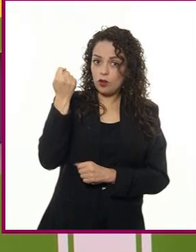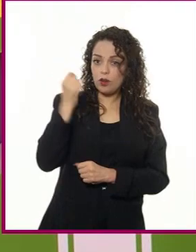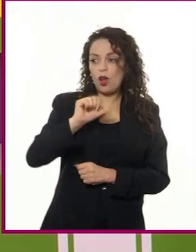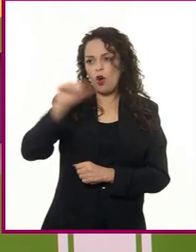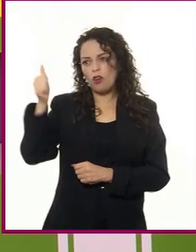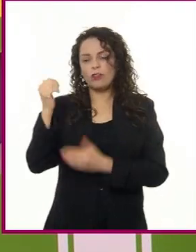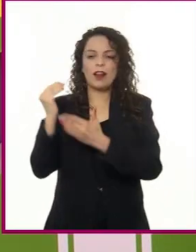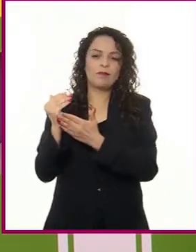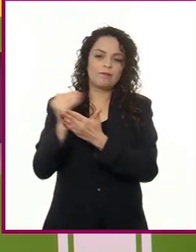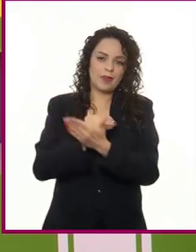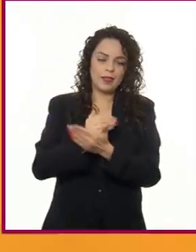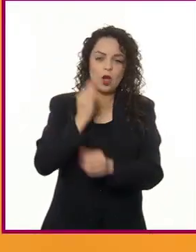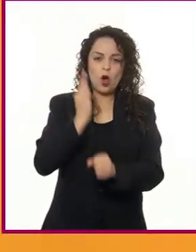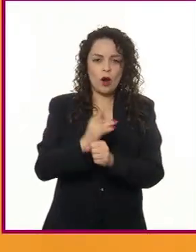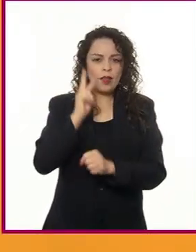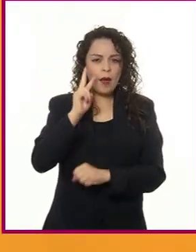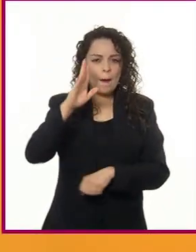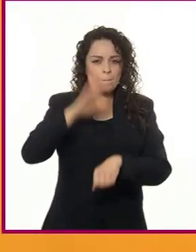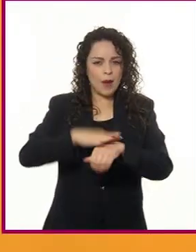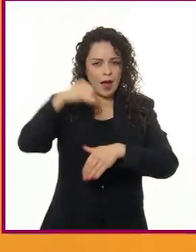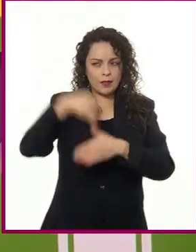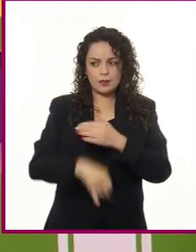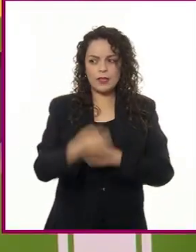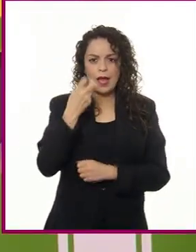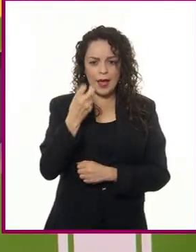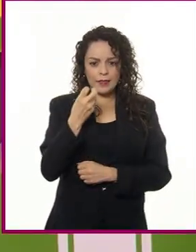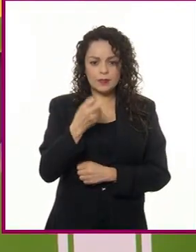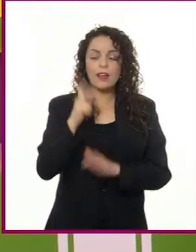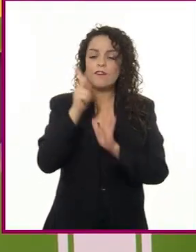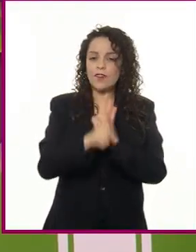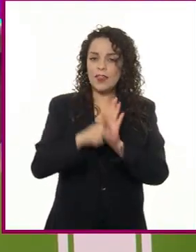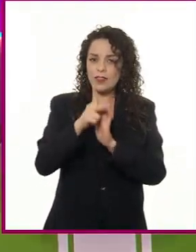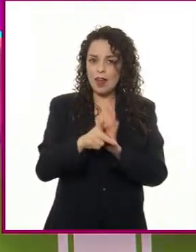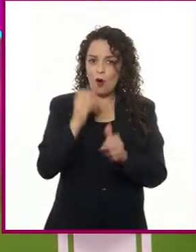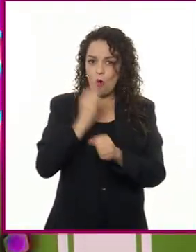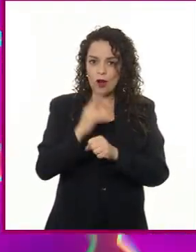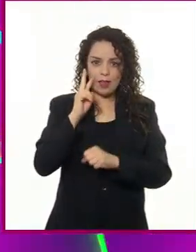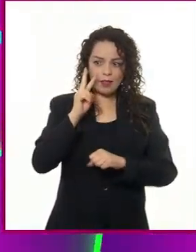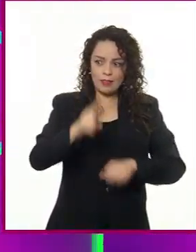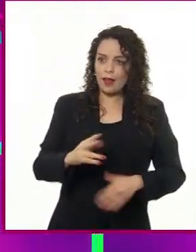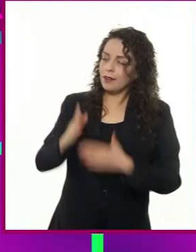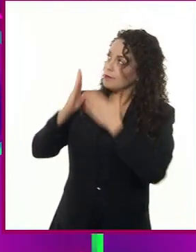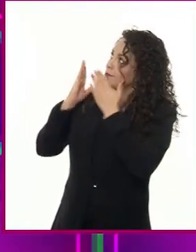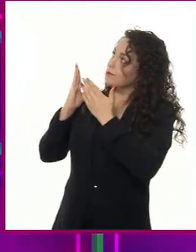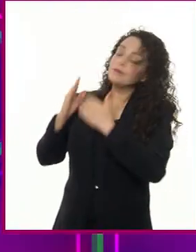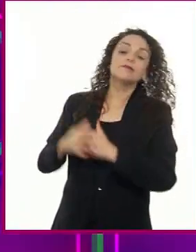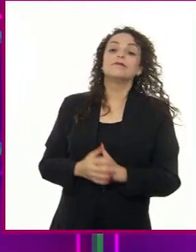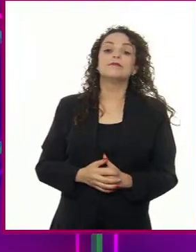otro. Conozcamos un poco más al respecto en el siguiente video.